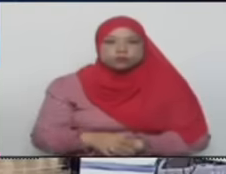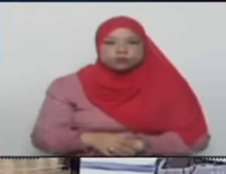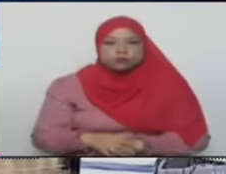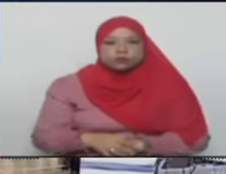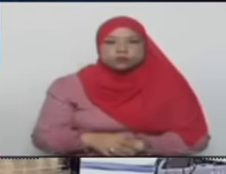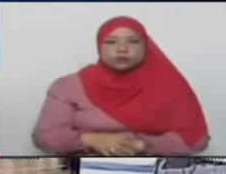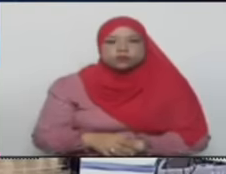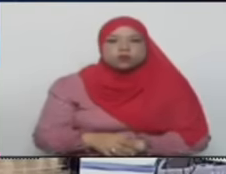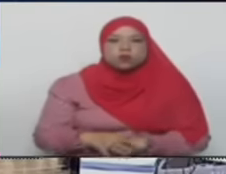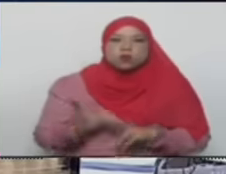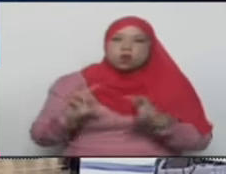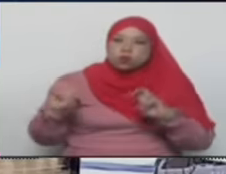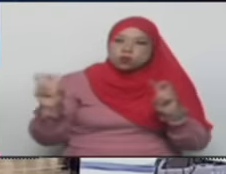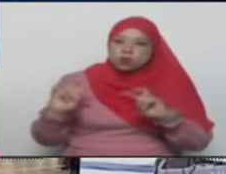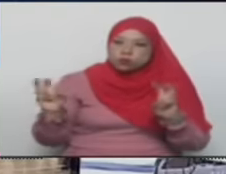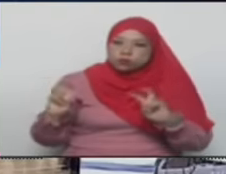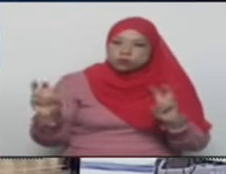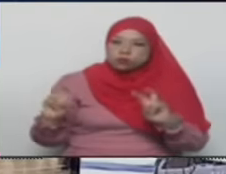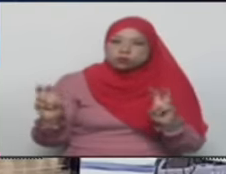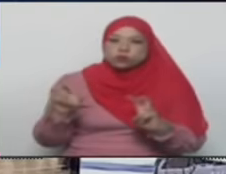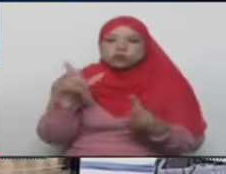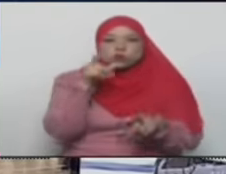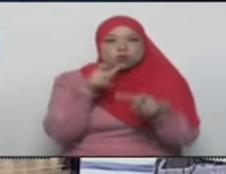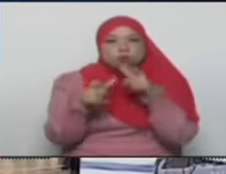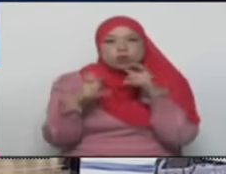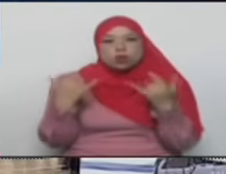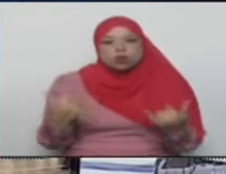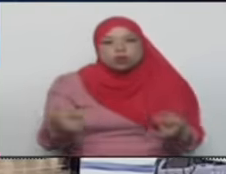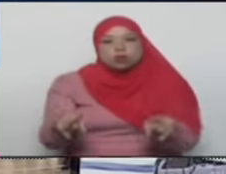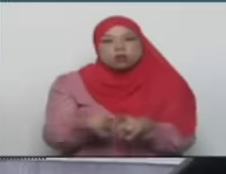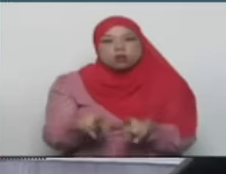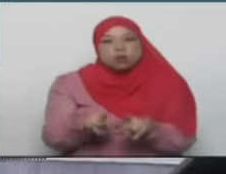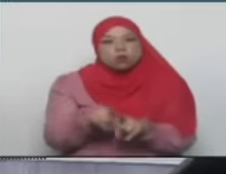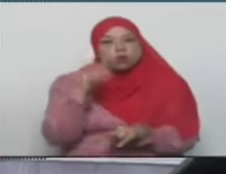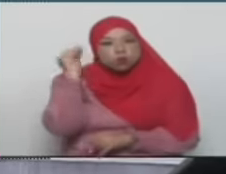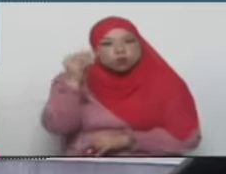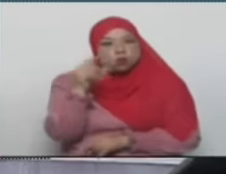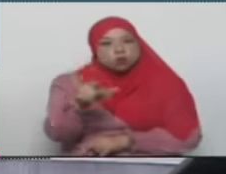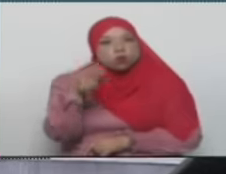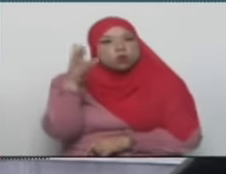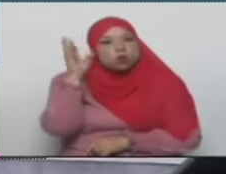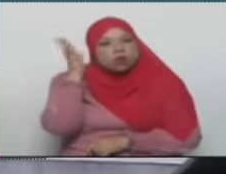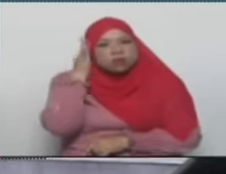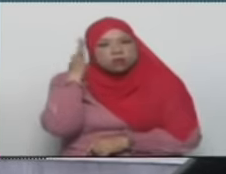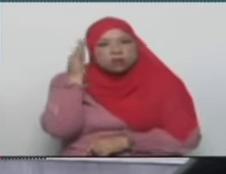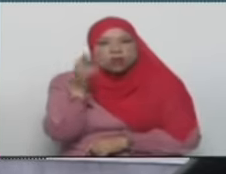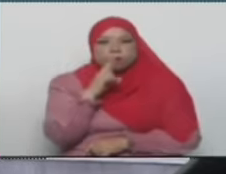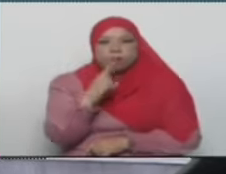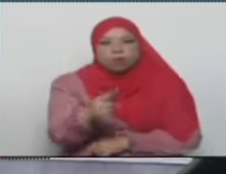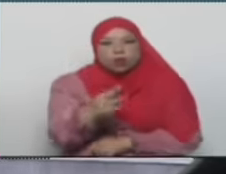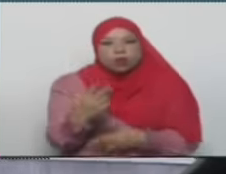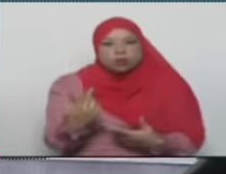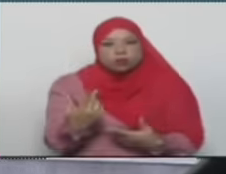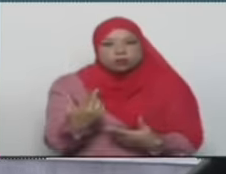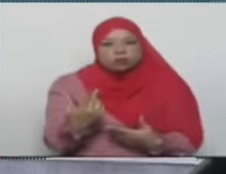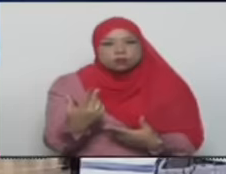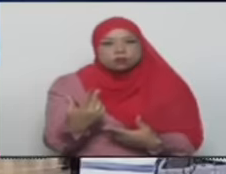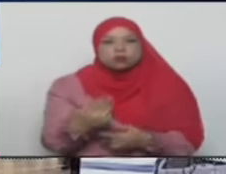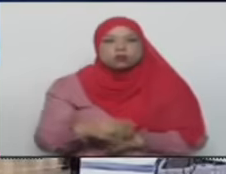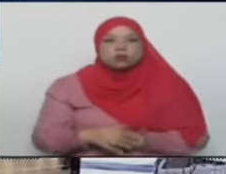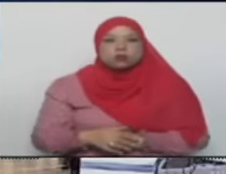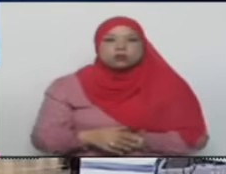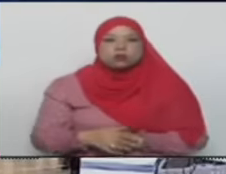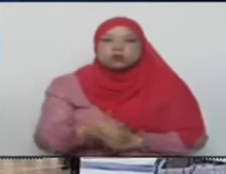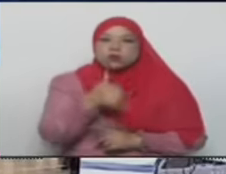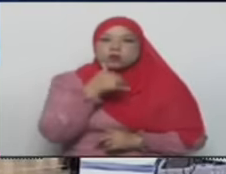Ese es un gran tema. Yo lo pregunté la otra vez, Julio Ribó, tú no supiste la respuesta. Estados Unidos.